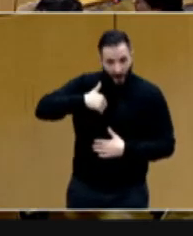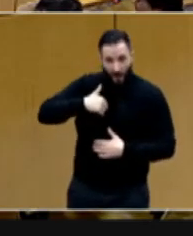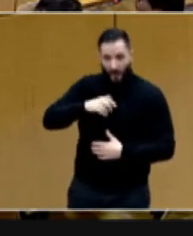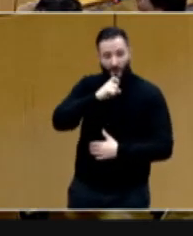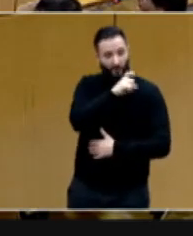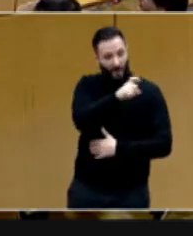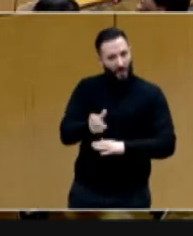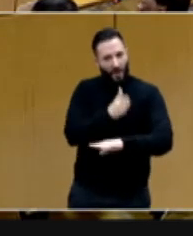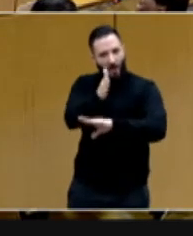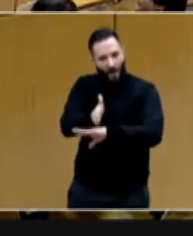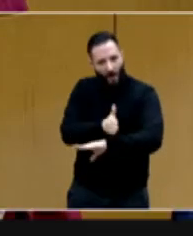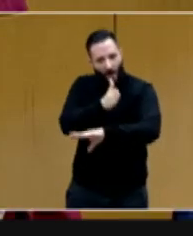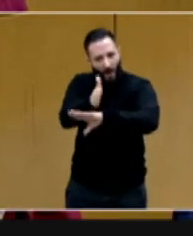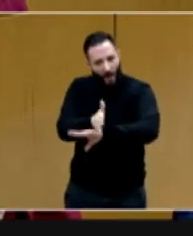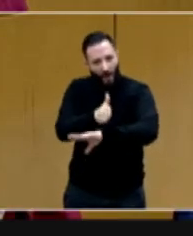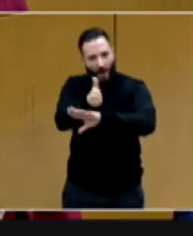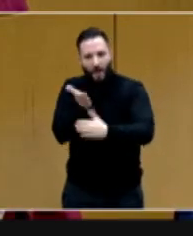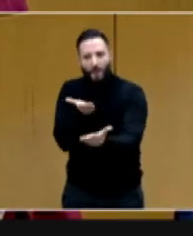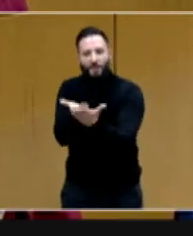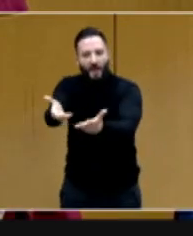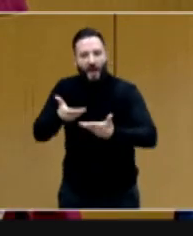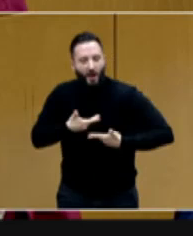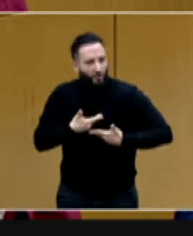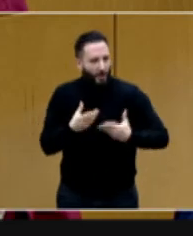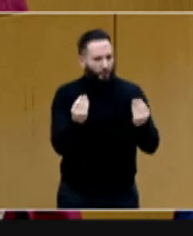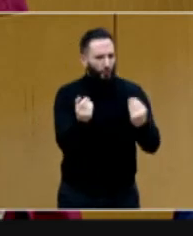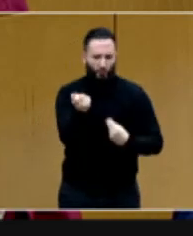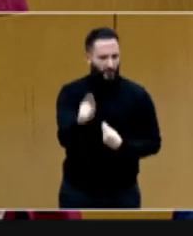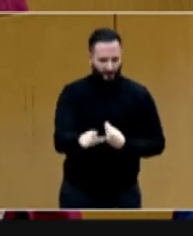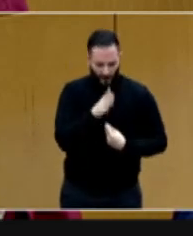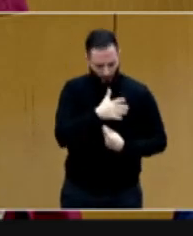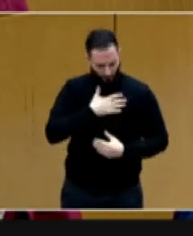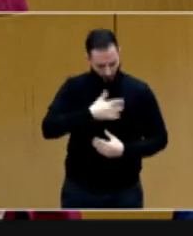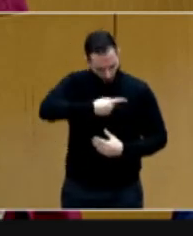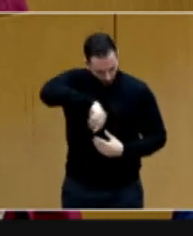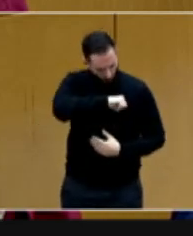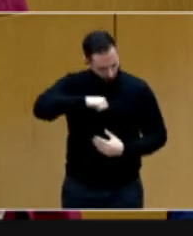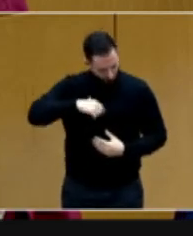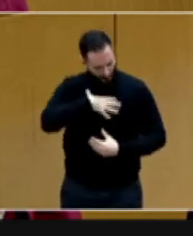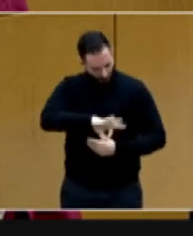fundaciones a pedir ayuda que lo podemos hacer por nosotros mismos